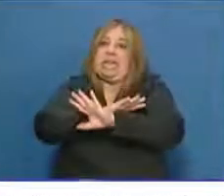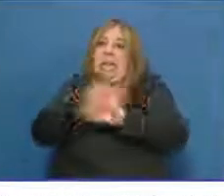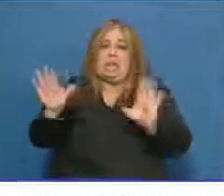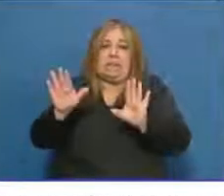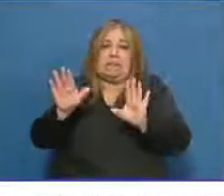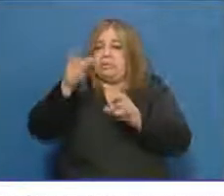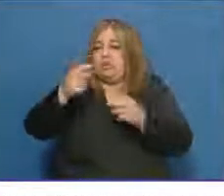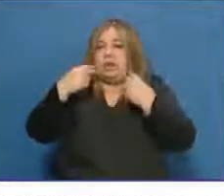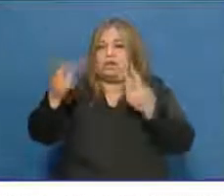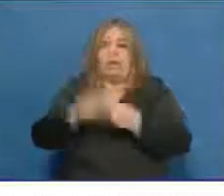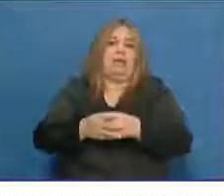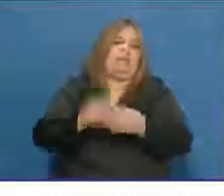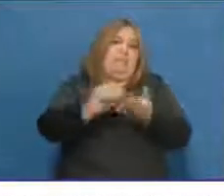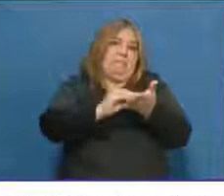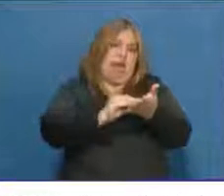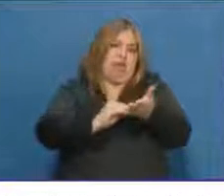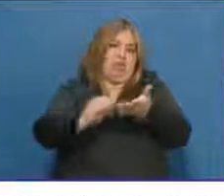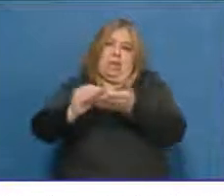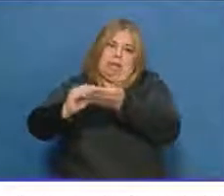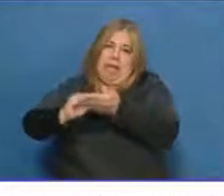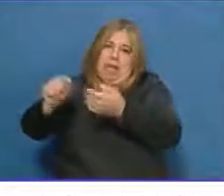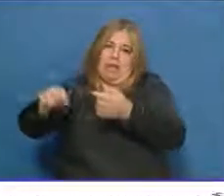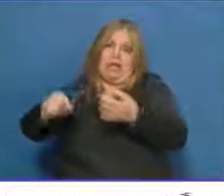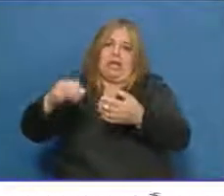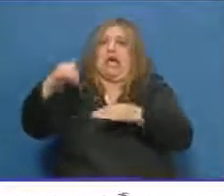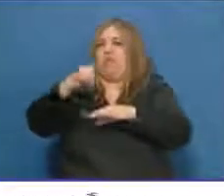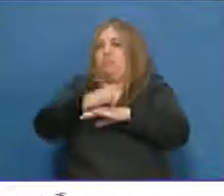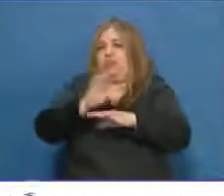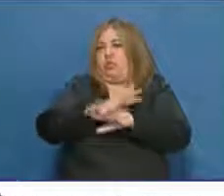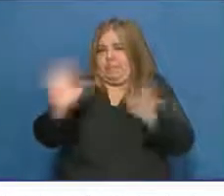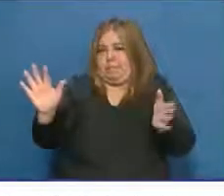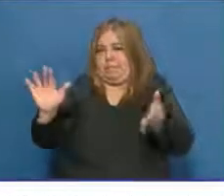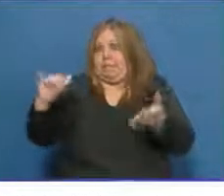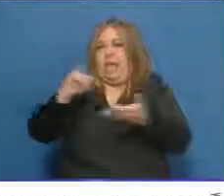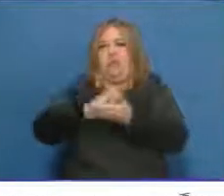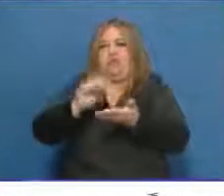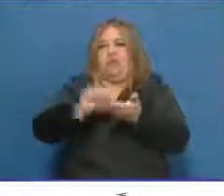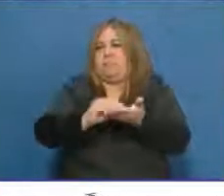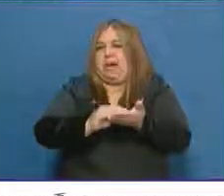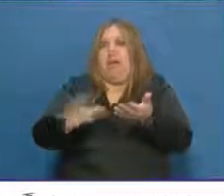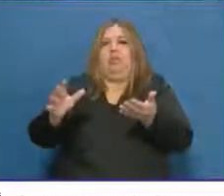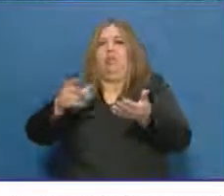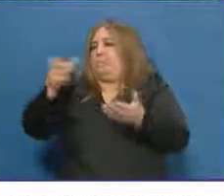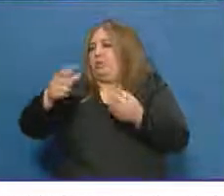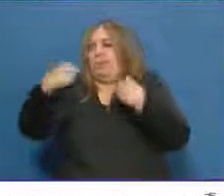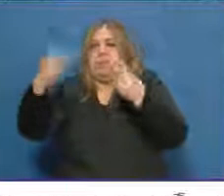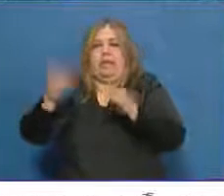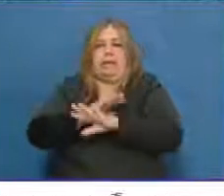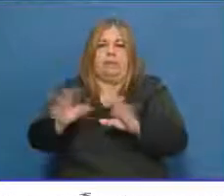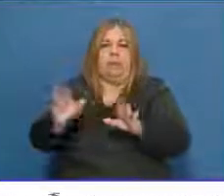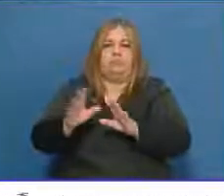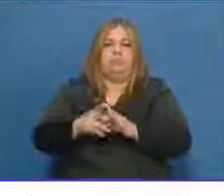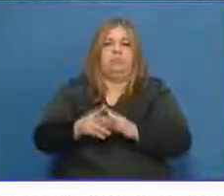¿sí?, y el personal específico de la comunidad aeroportuaria que tenga que cumplir funciones, nadie más. el aeropuerto está en condiciones de reiniciar